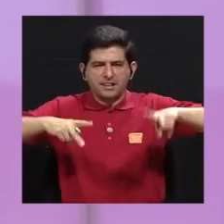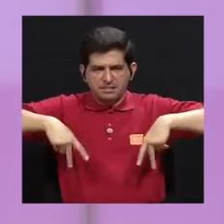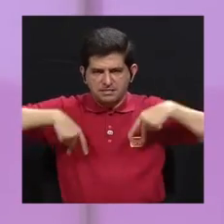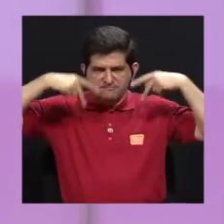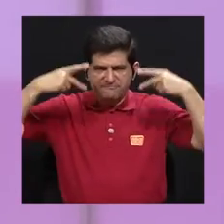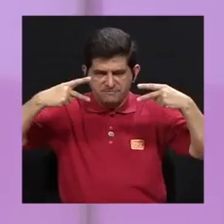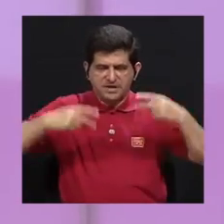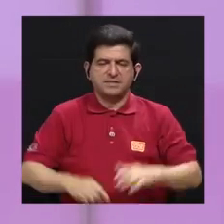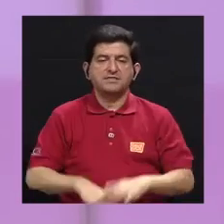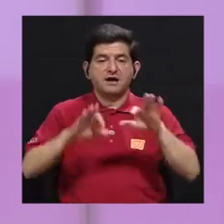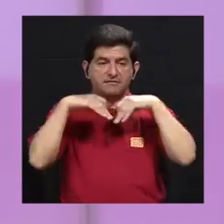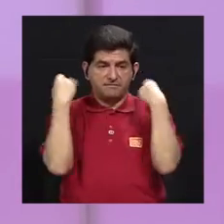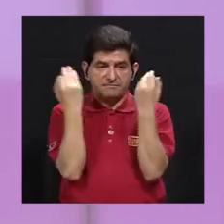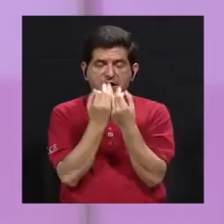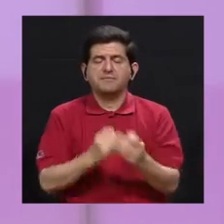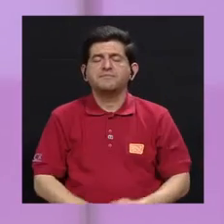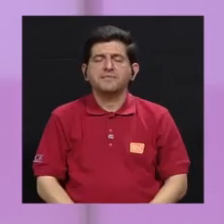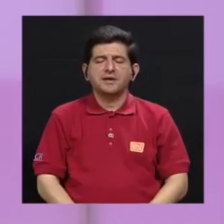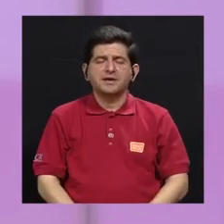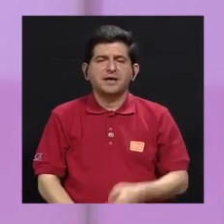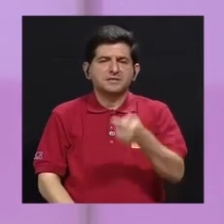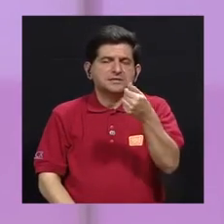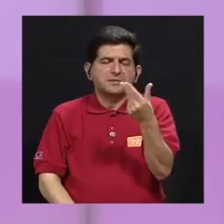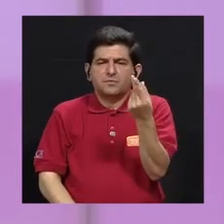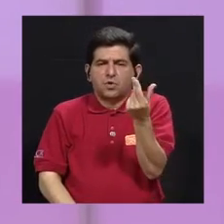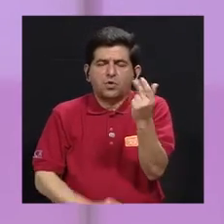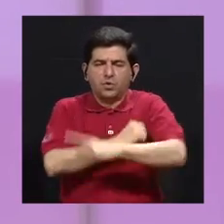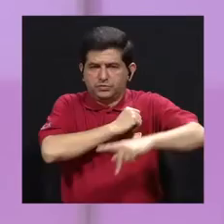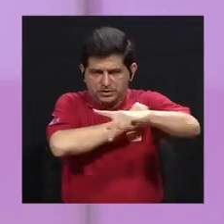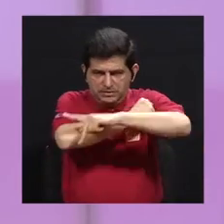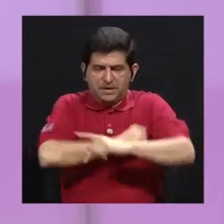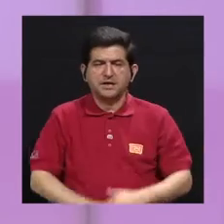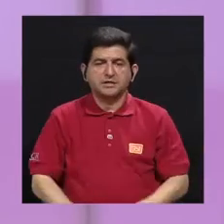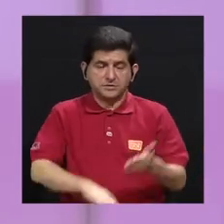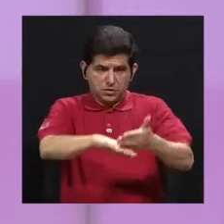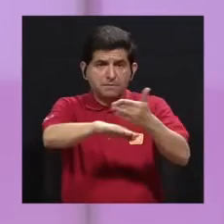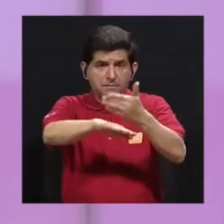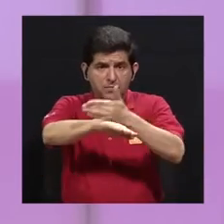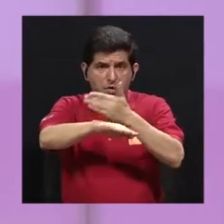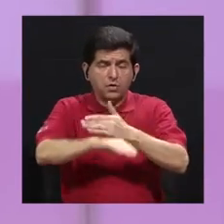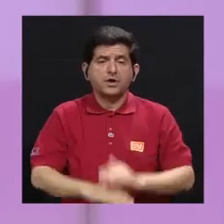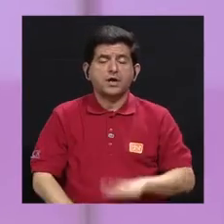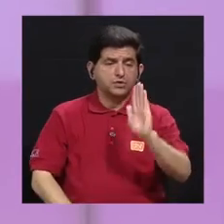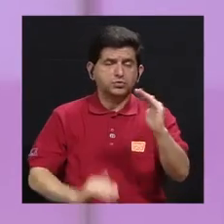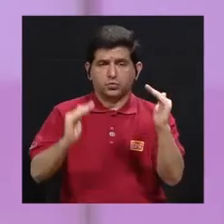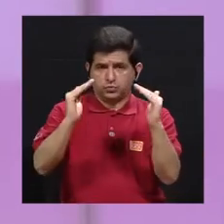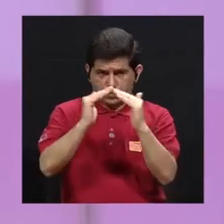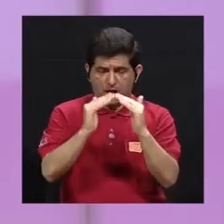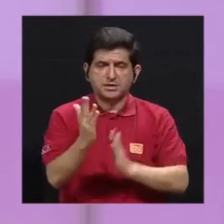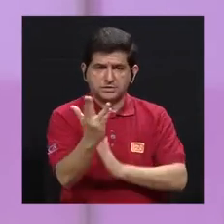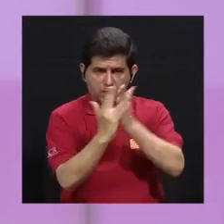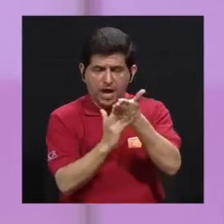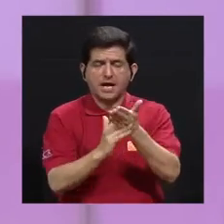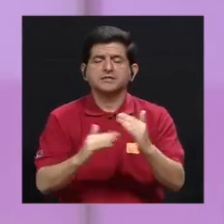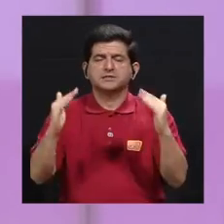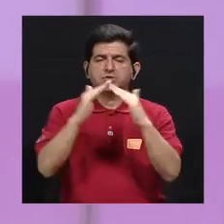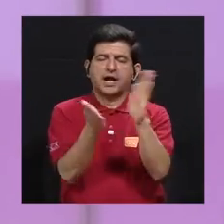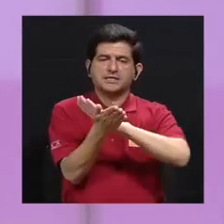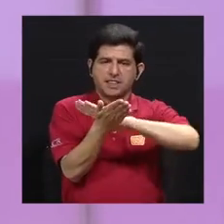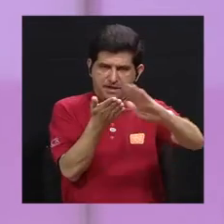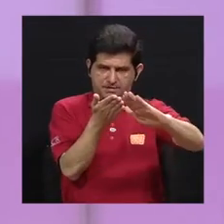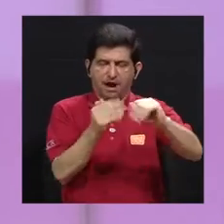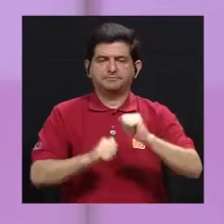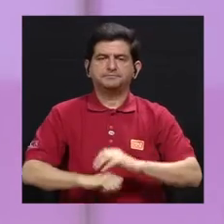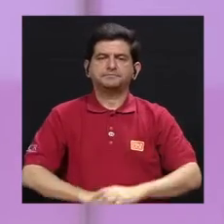calidad de vida de las familias de bajos ingresos de este país para que mejoren su hábitat y acceden a una vivienda